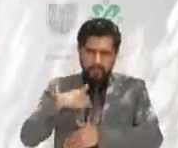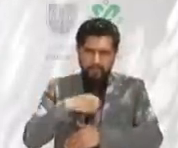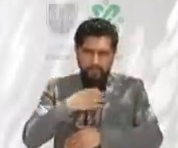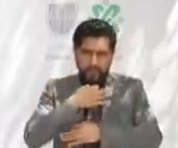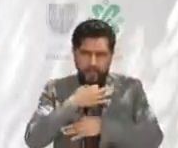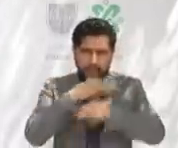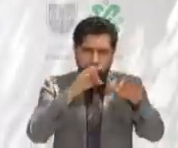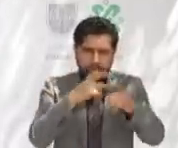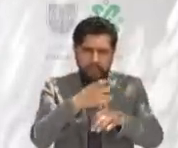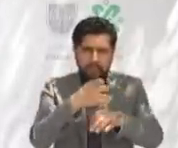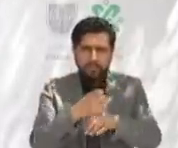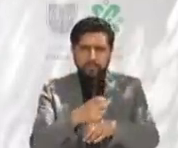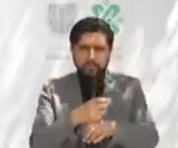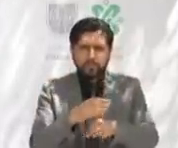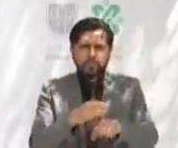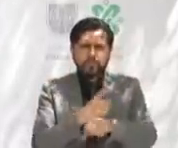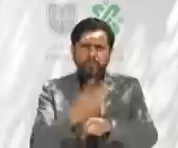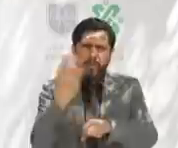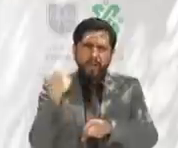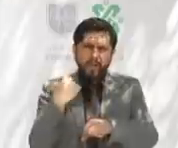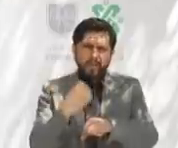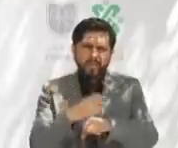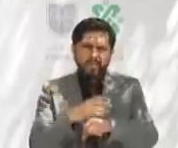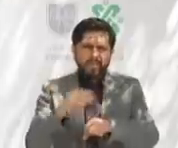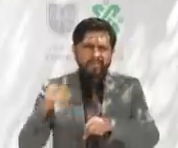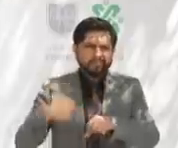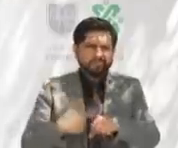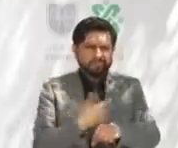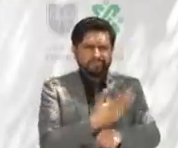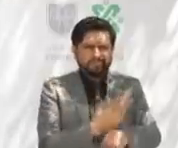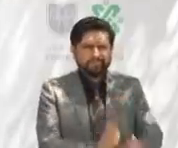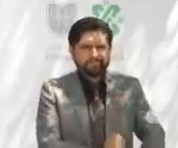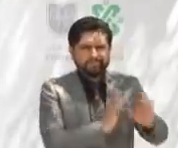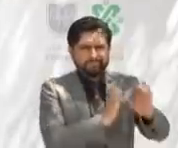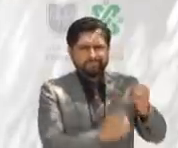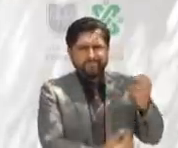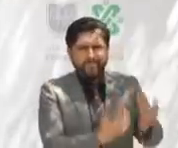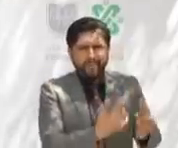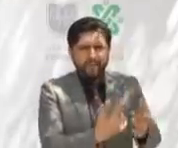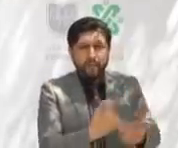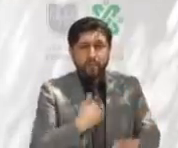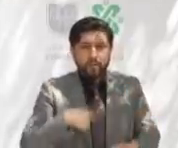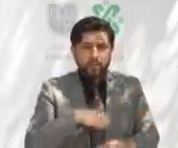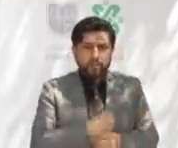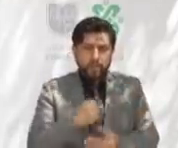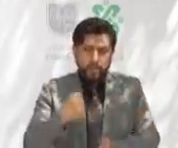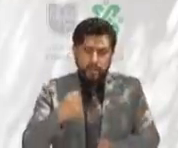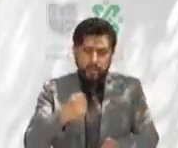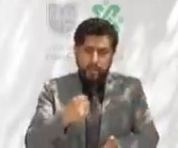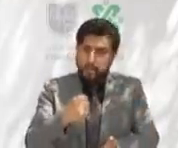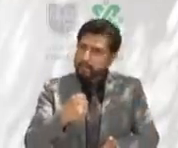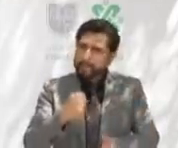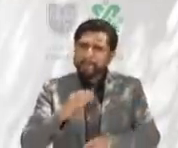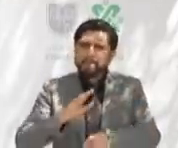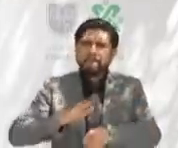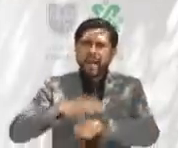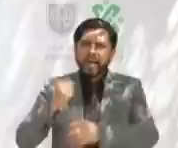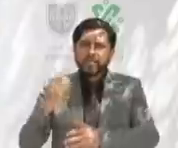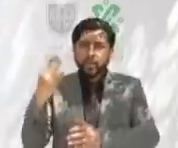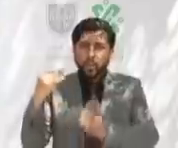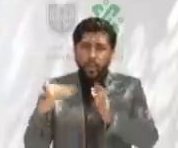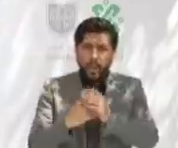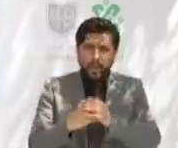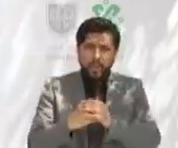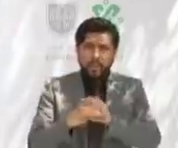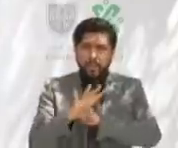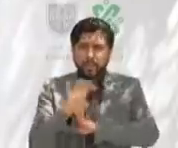del incidente que tuvimos, tenemos que invertir todavía más para poderlo dejar de manera adecuada. Son 4.500